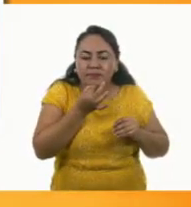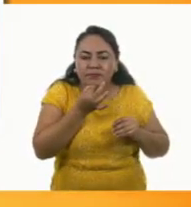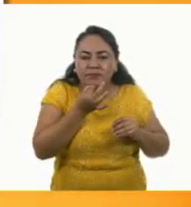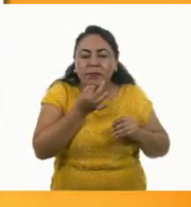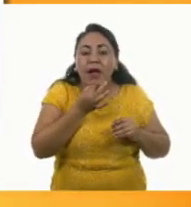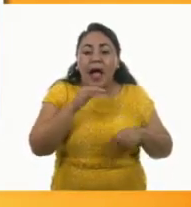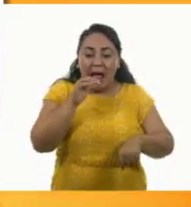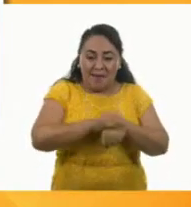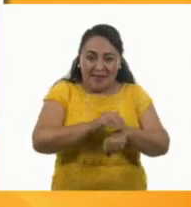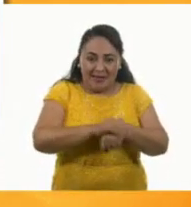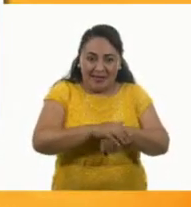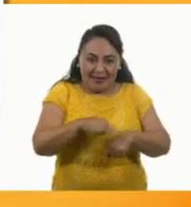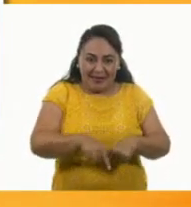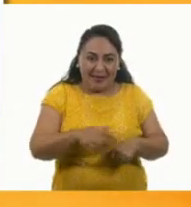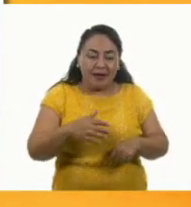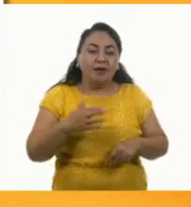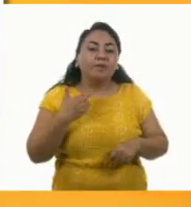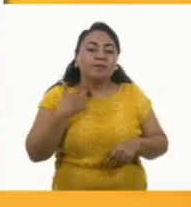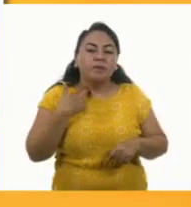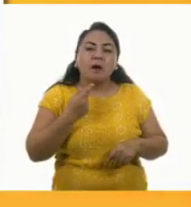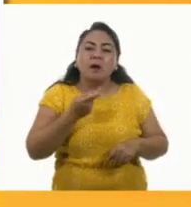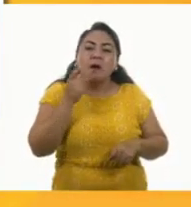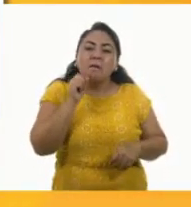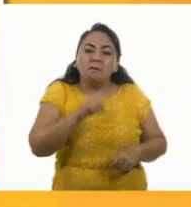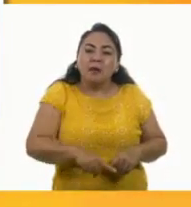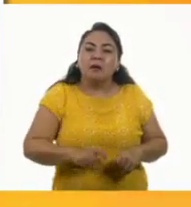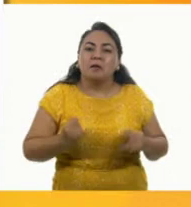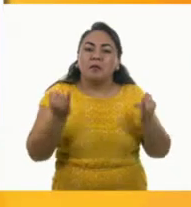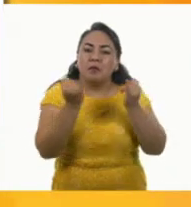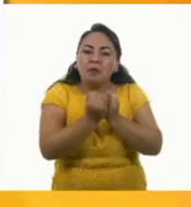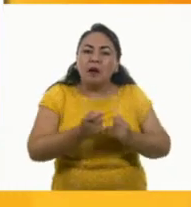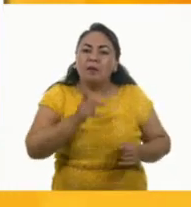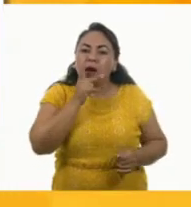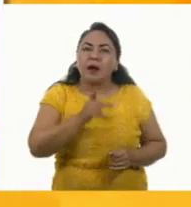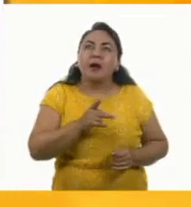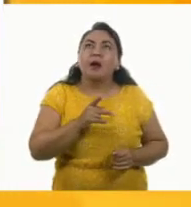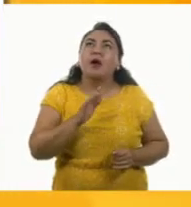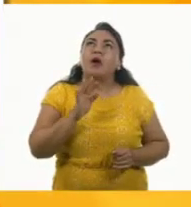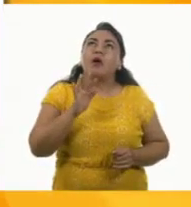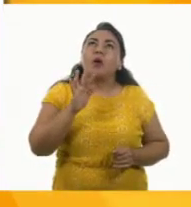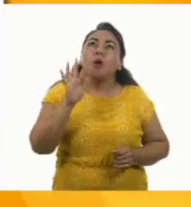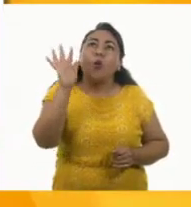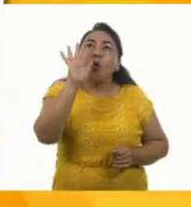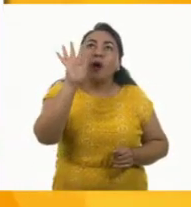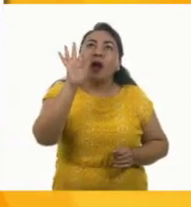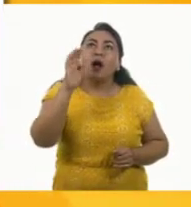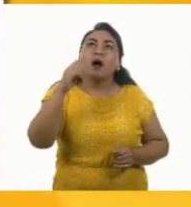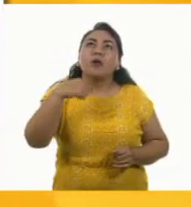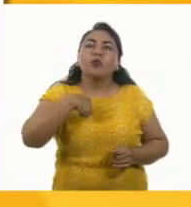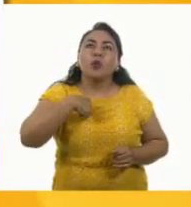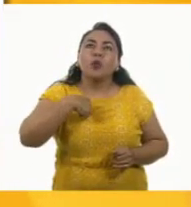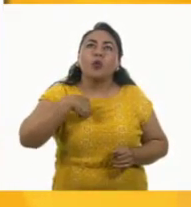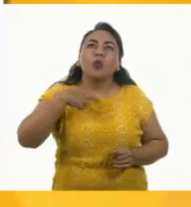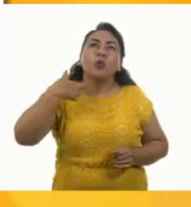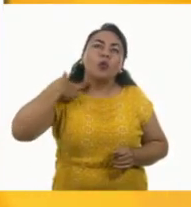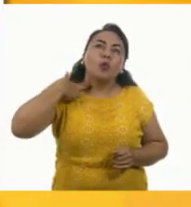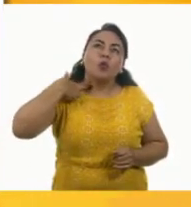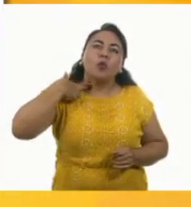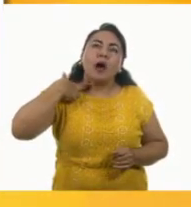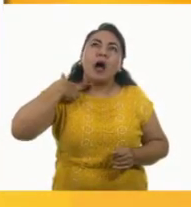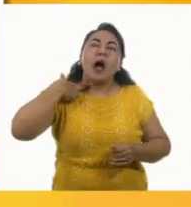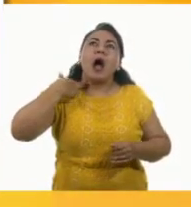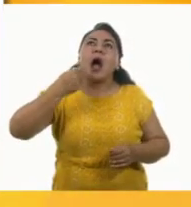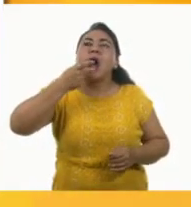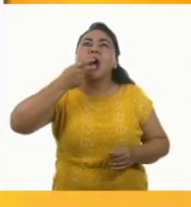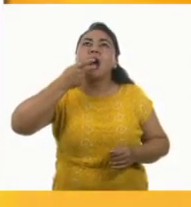nuevo amigo siempre repetía la misma frase. Hola, soy un robot que habla y